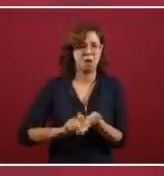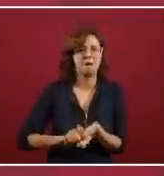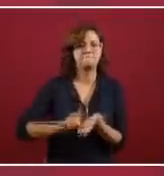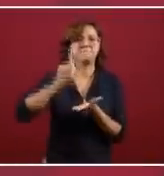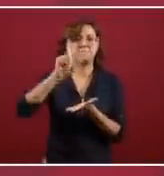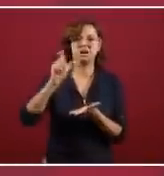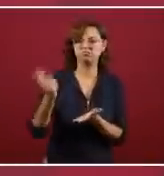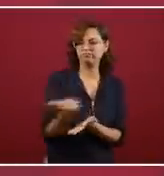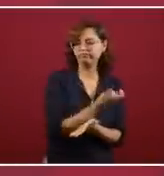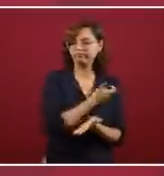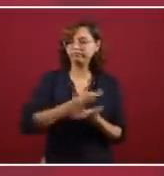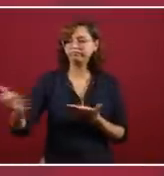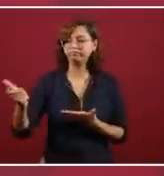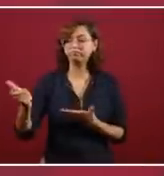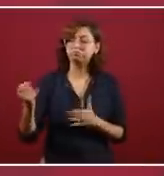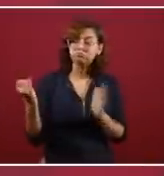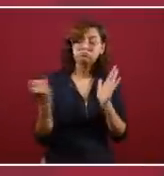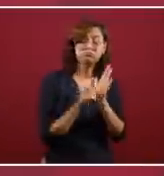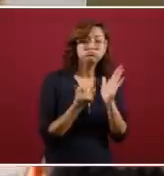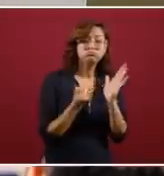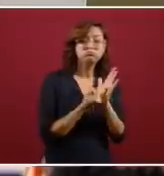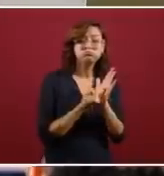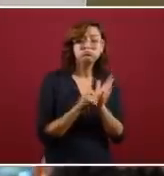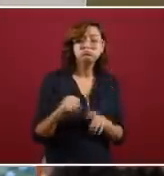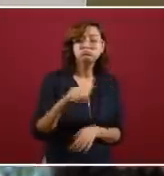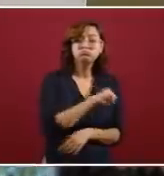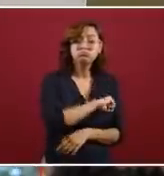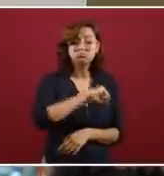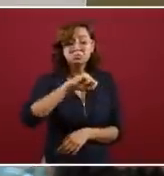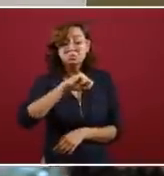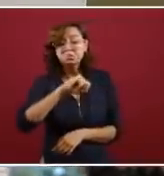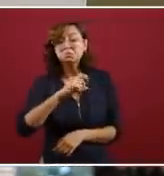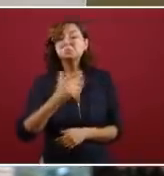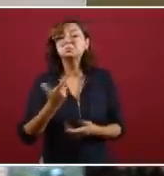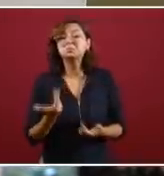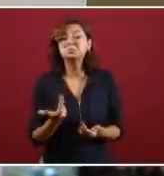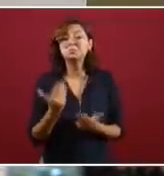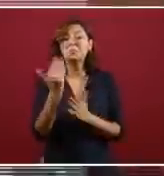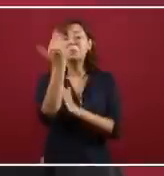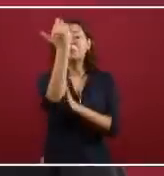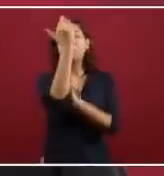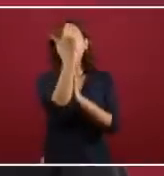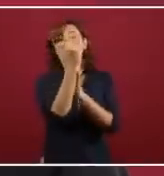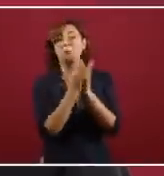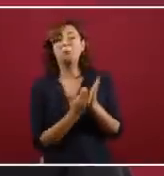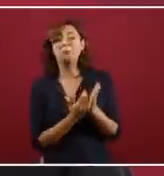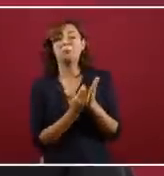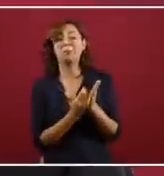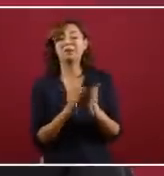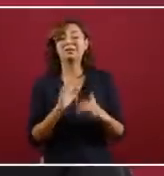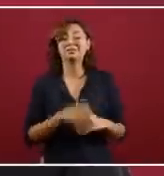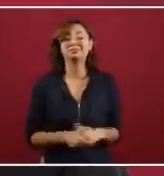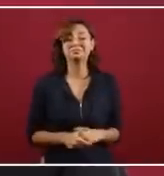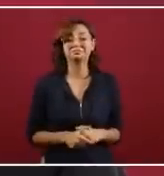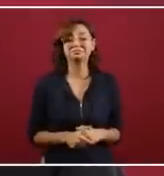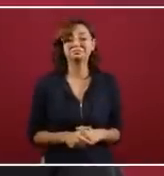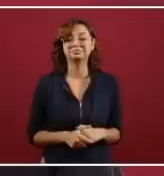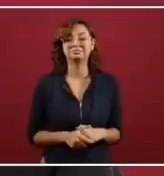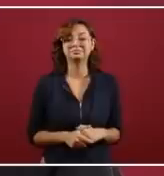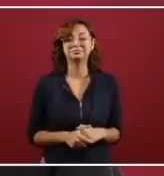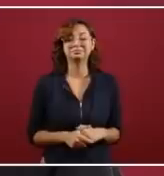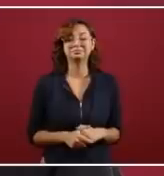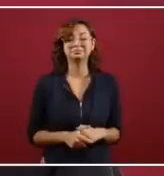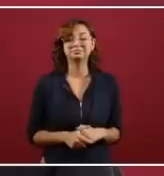Sí, y la inflación que se tiene es la más baja desde hace 3 años.